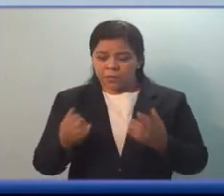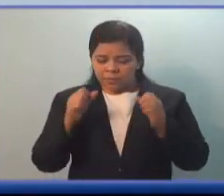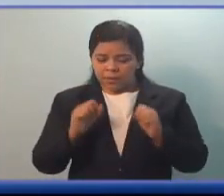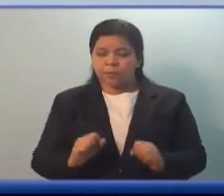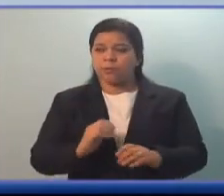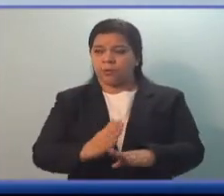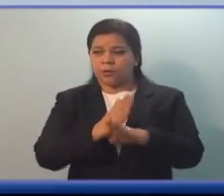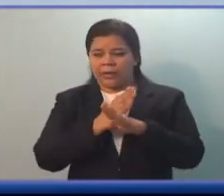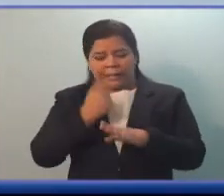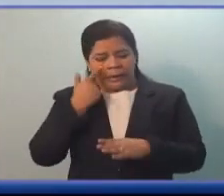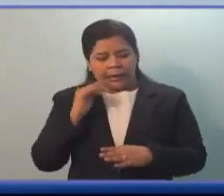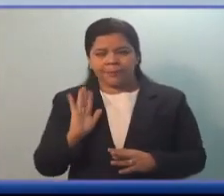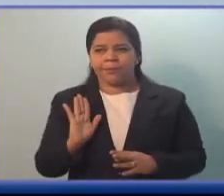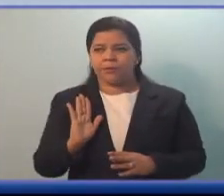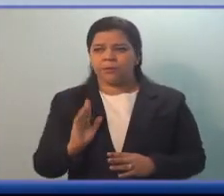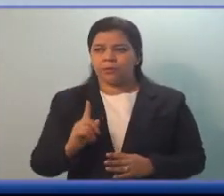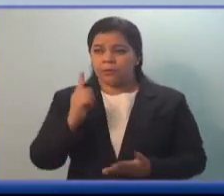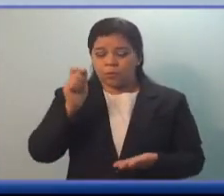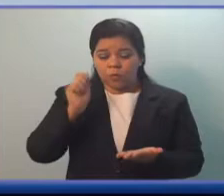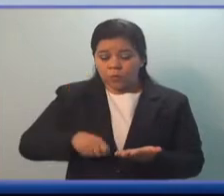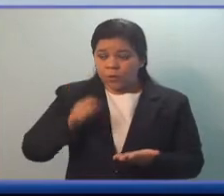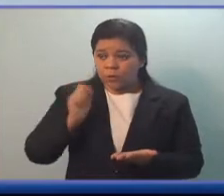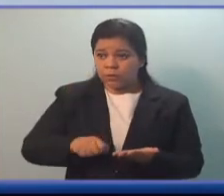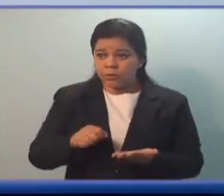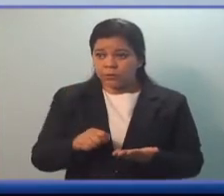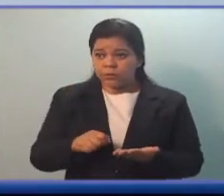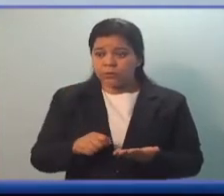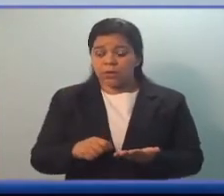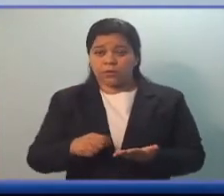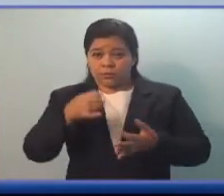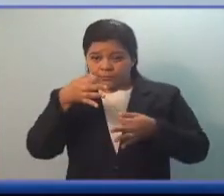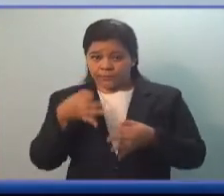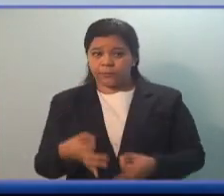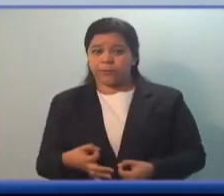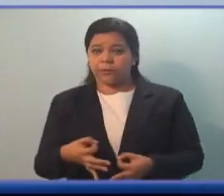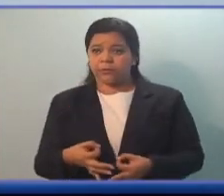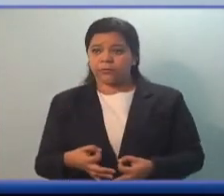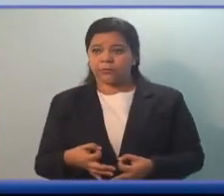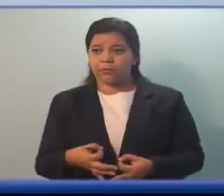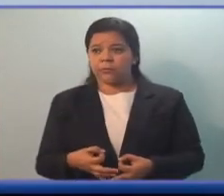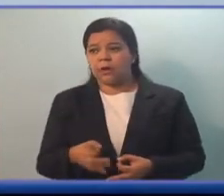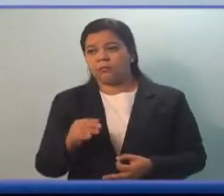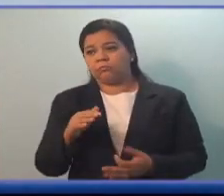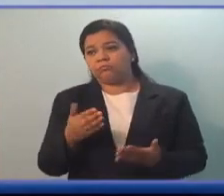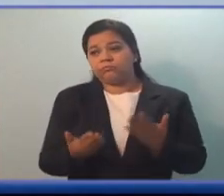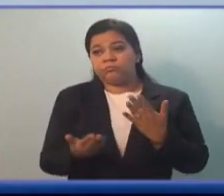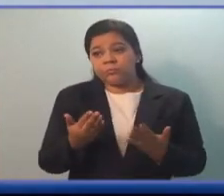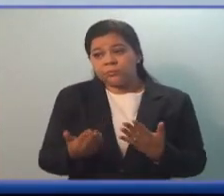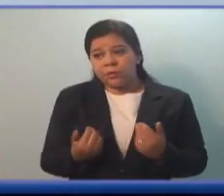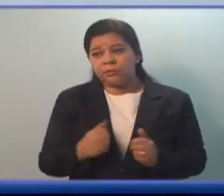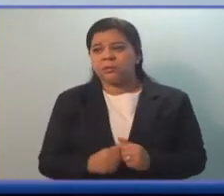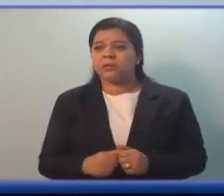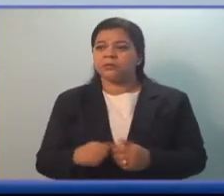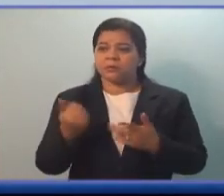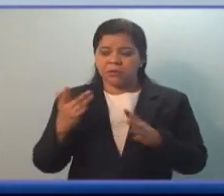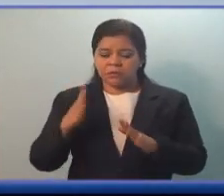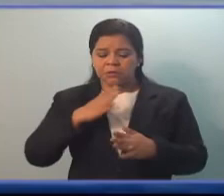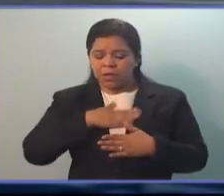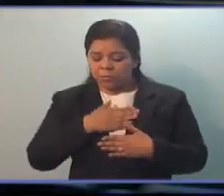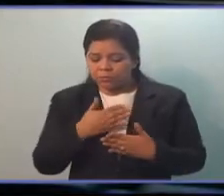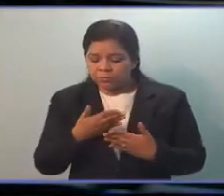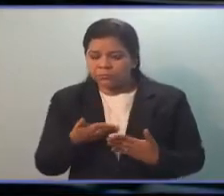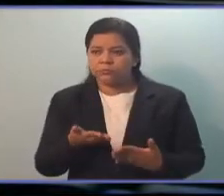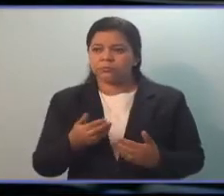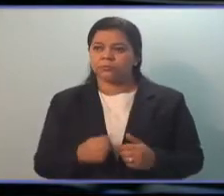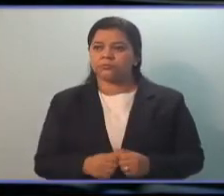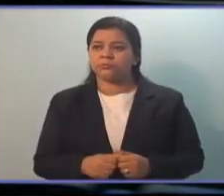ejemplo, un juez propietario, muchas veces, ya con alguna intención,